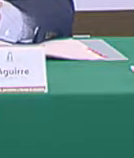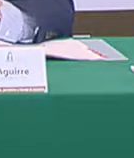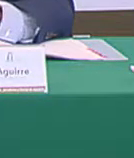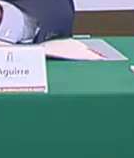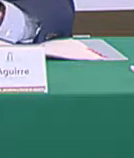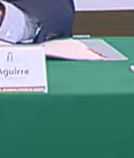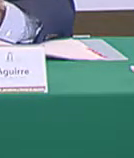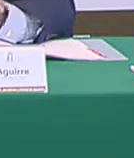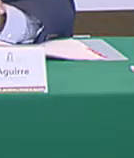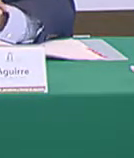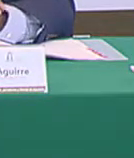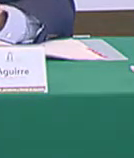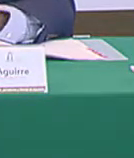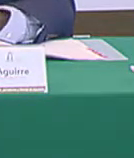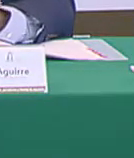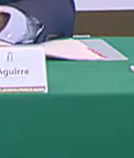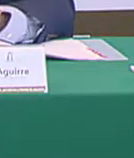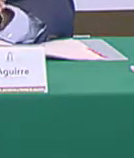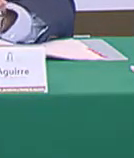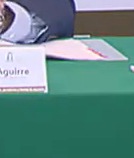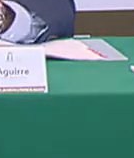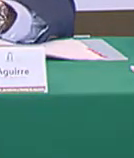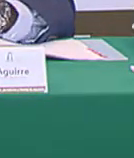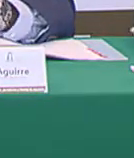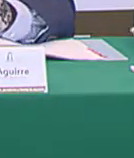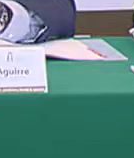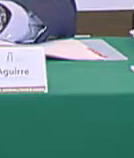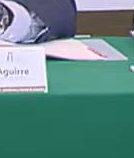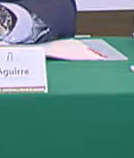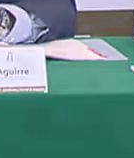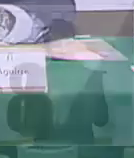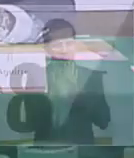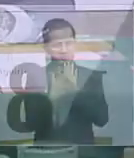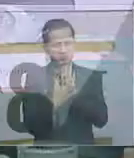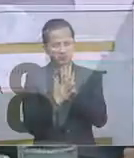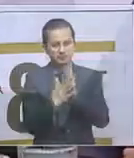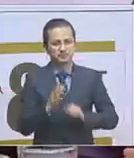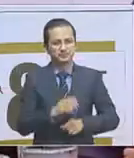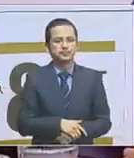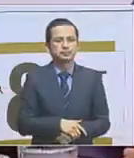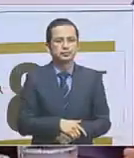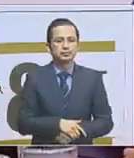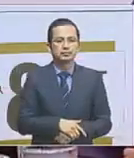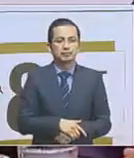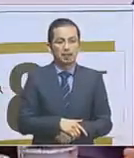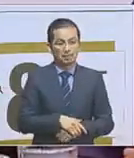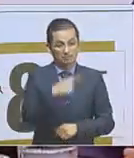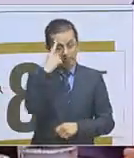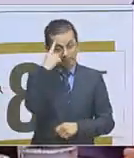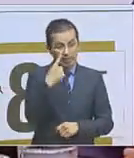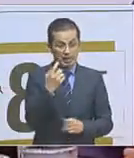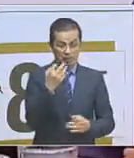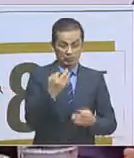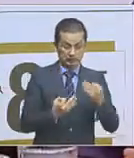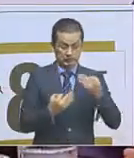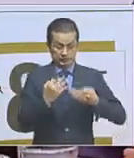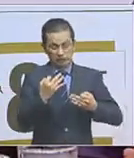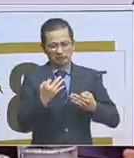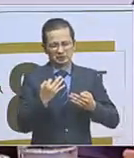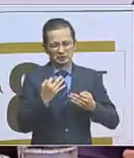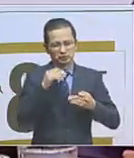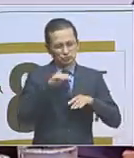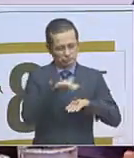y sociedades políticamente activas el reto para las cortes constitucionales